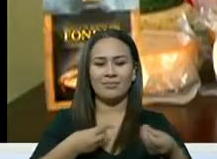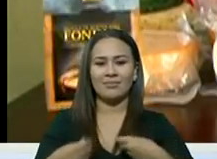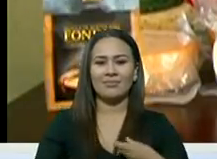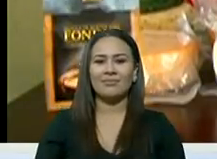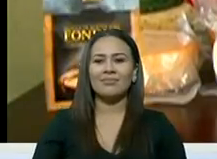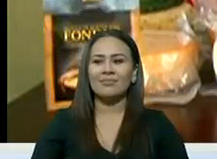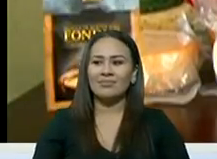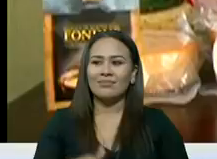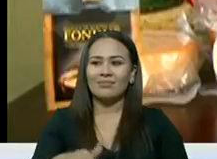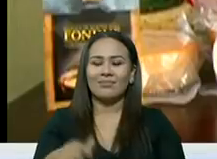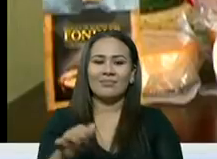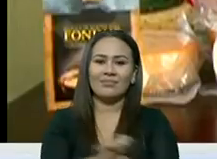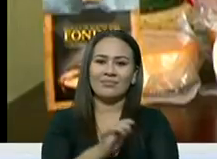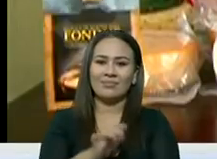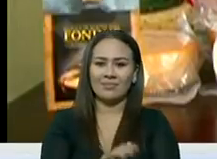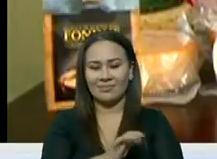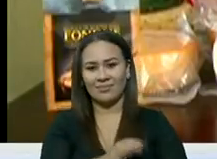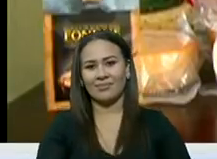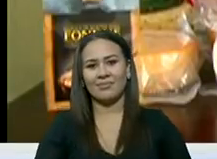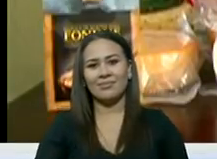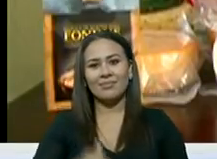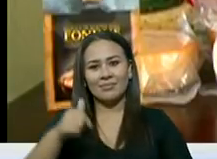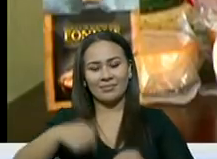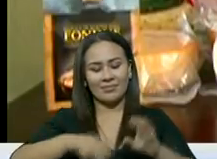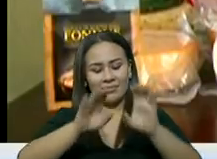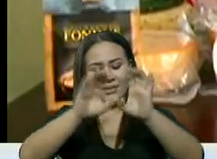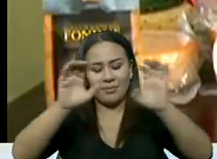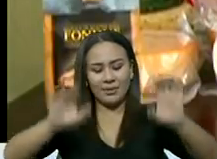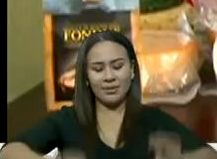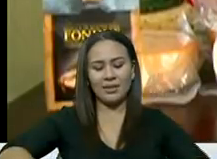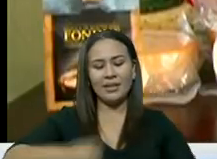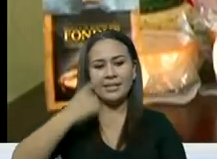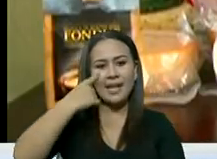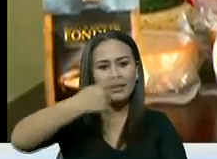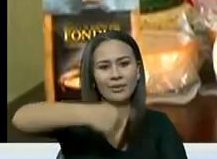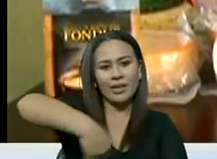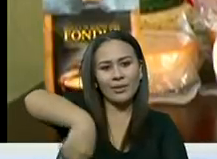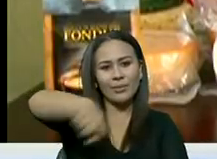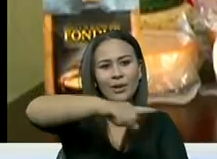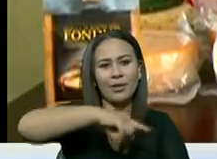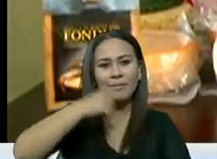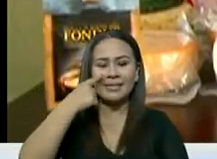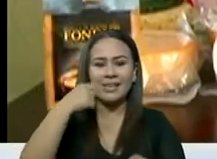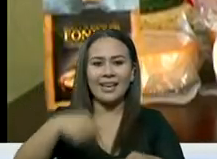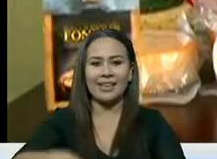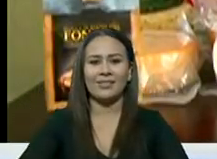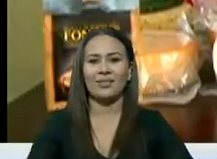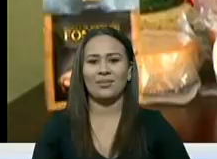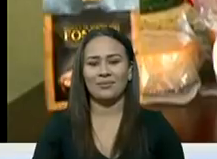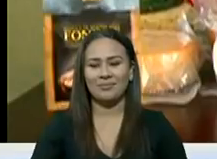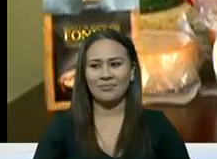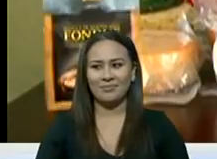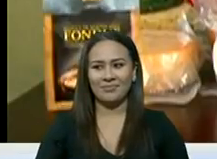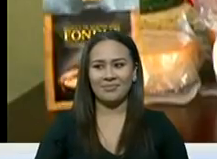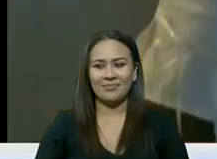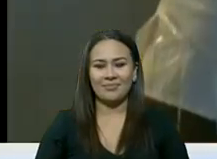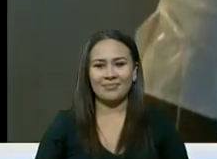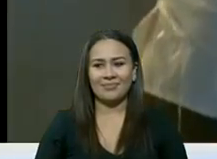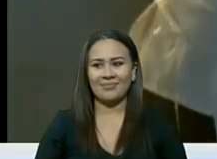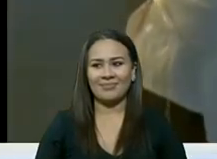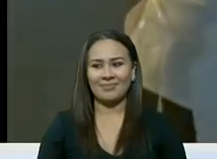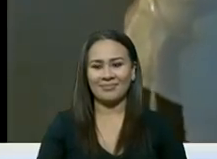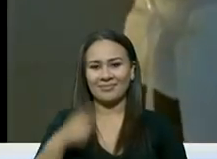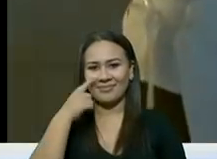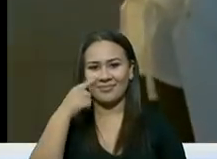fueron creando en esta empresa, y finalmente dio resultado, ¿no? A partir de eso ya fueron creando las